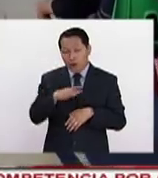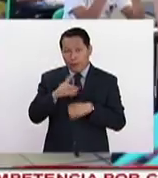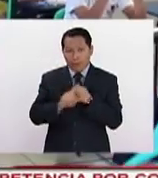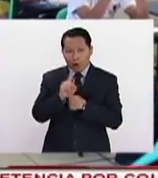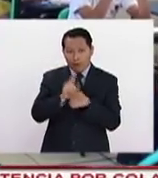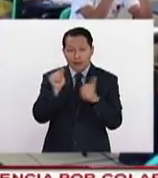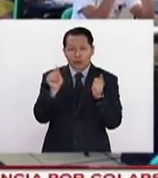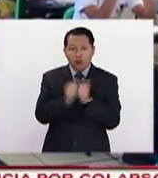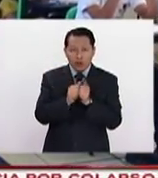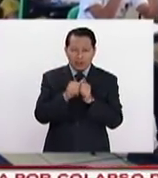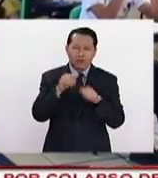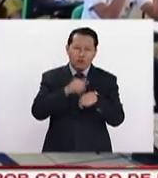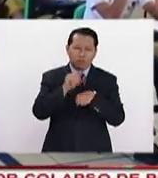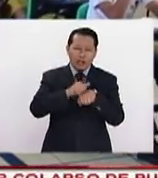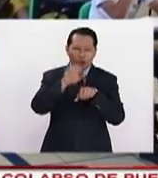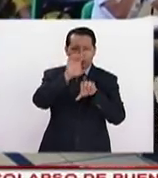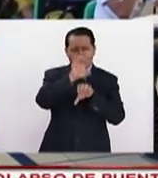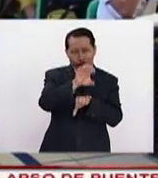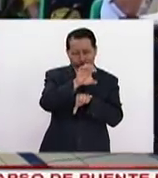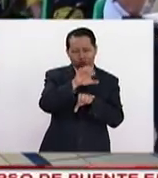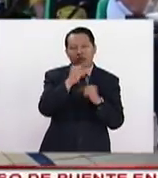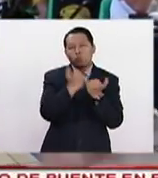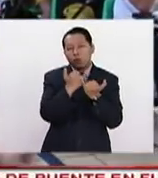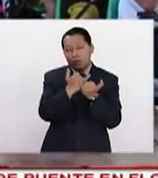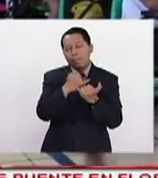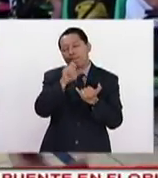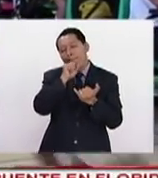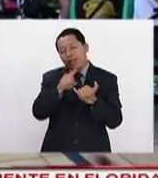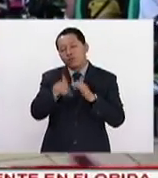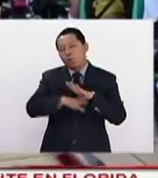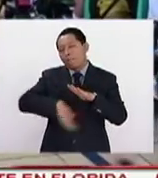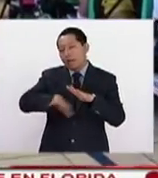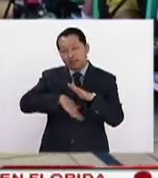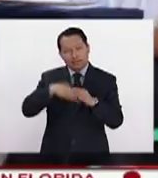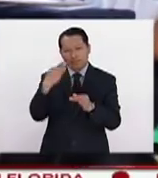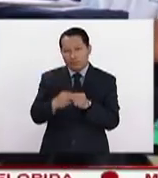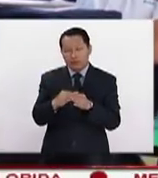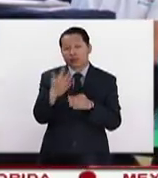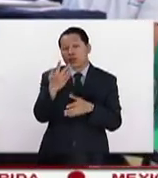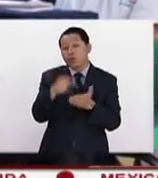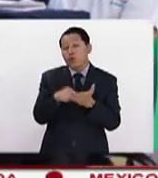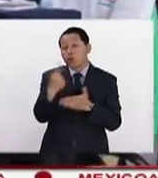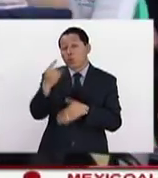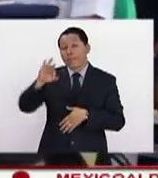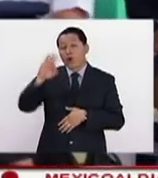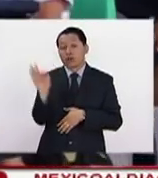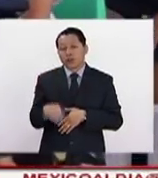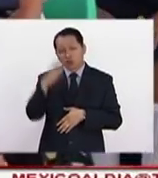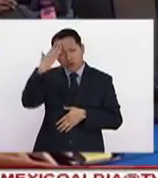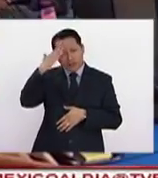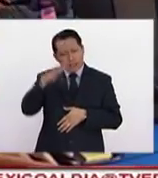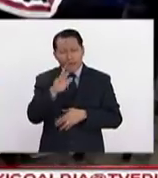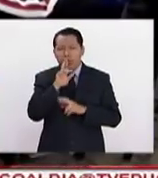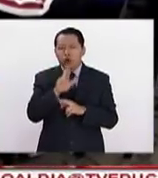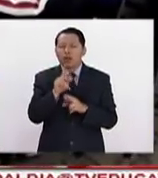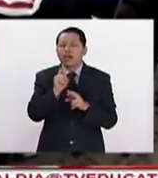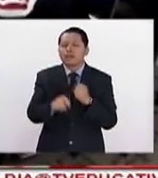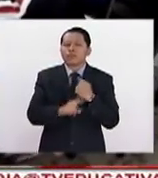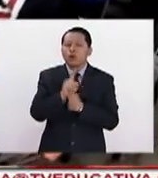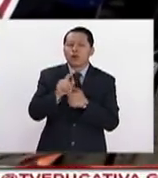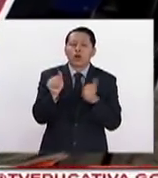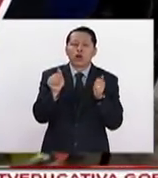problemas con fracciones y operaciones básicas, y solo el 5.1% sabe resolver